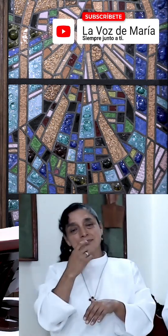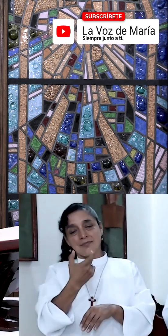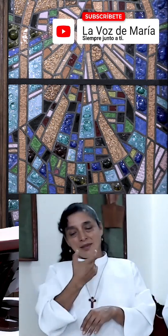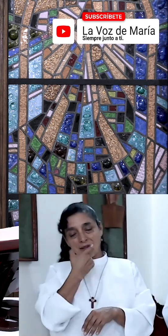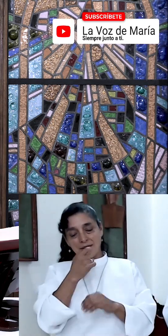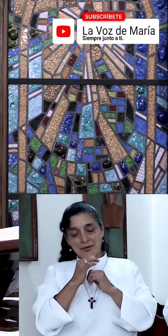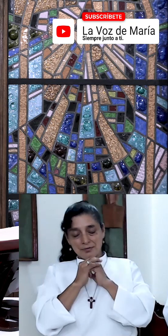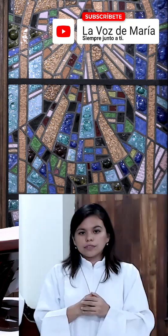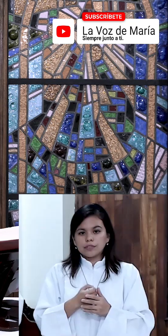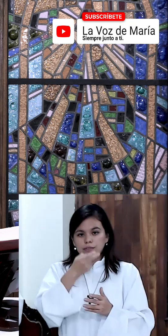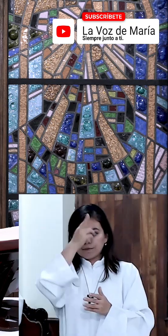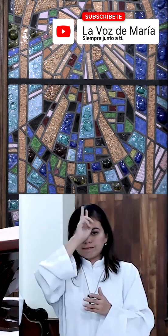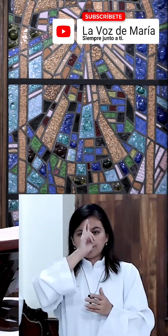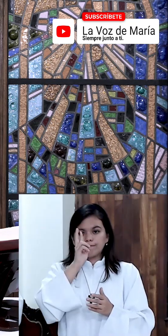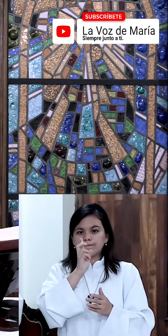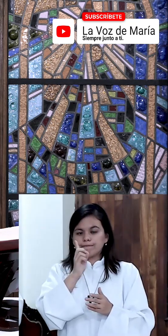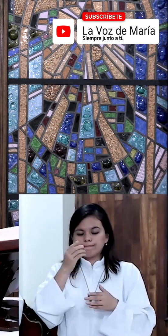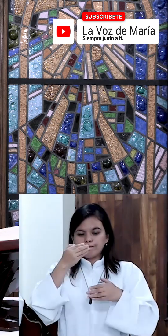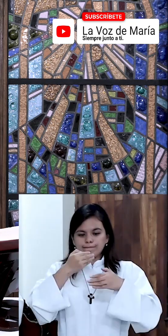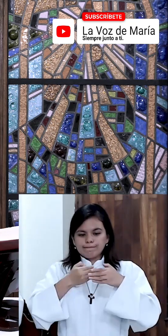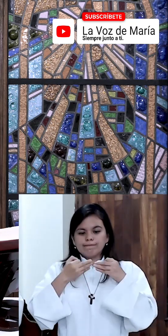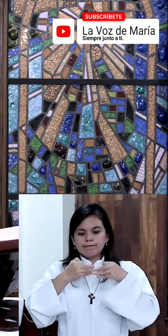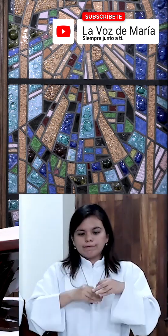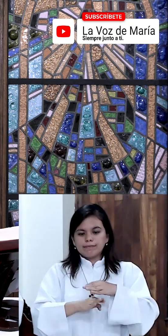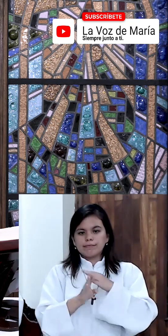banquete. Señor,